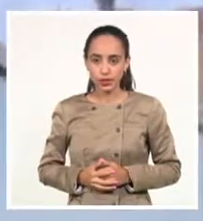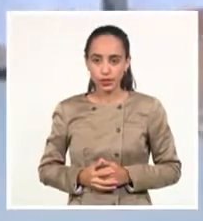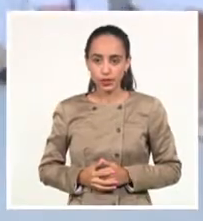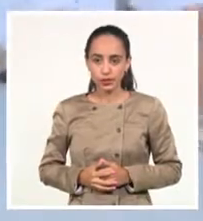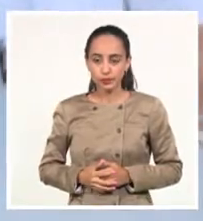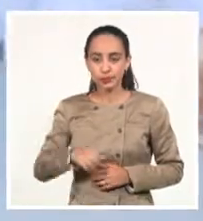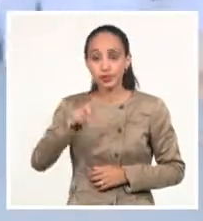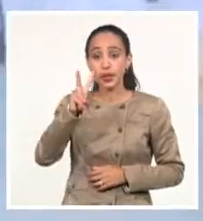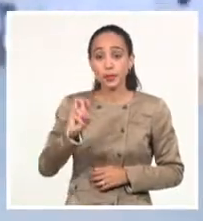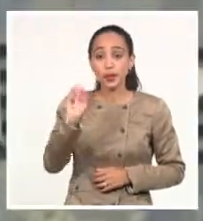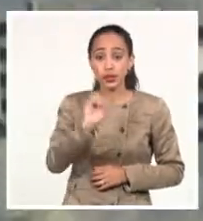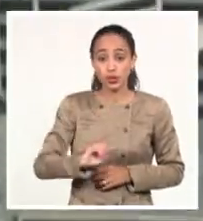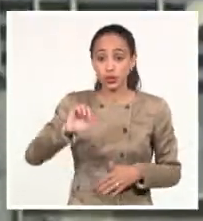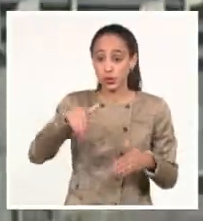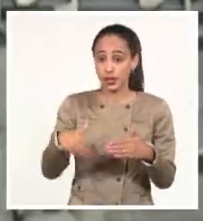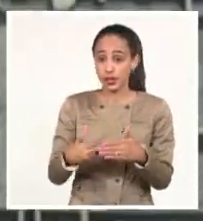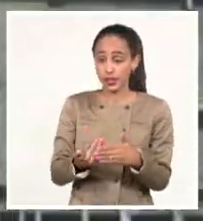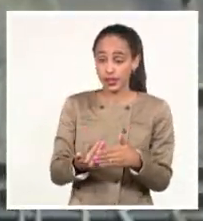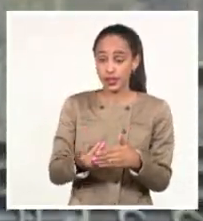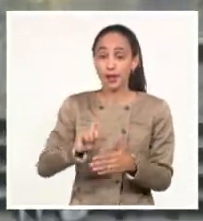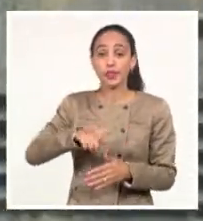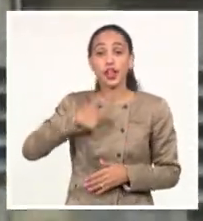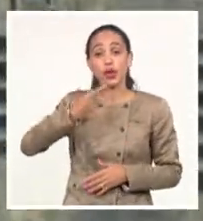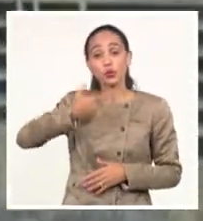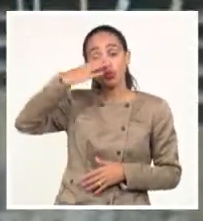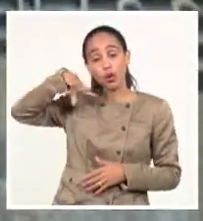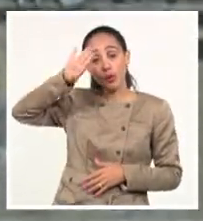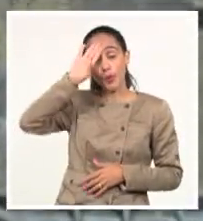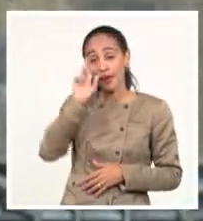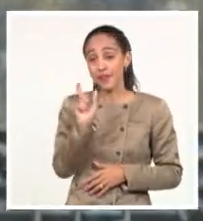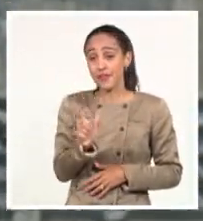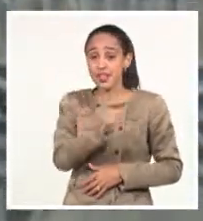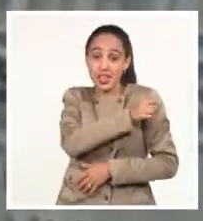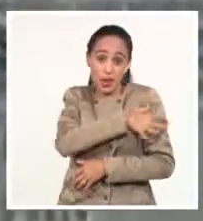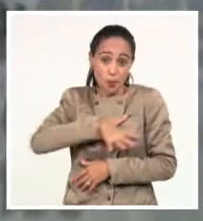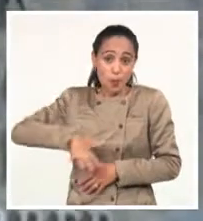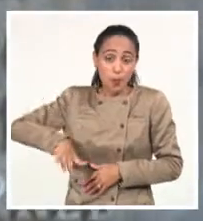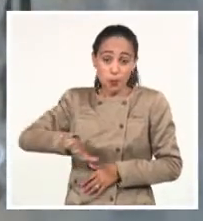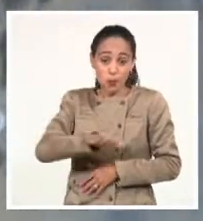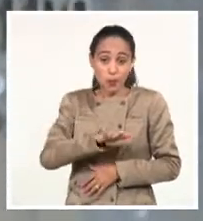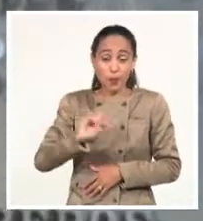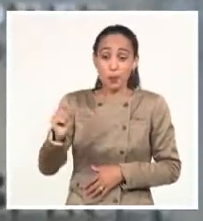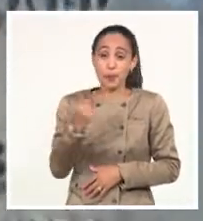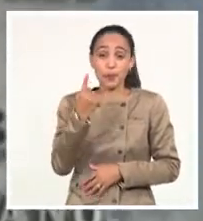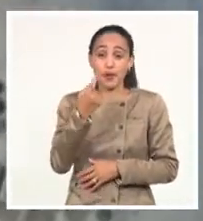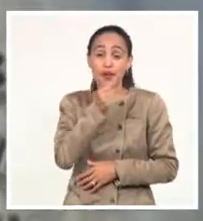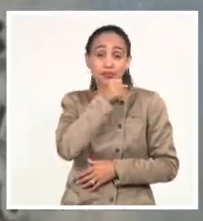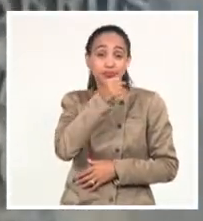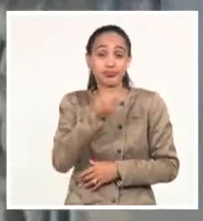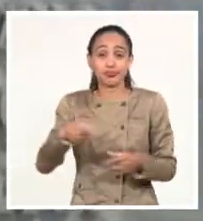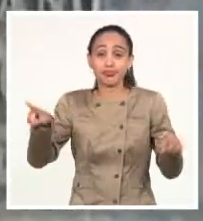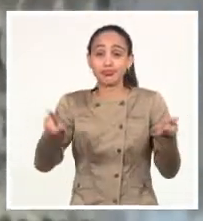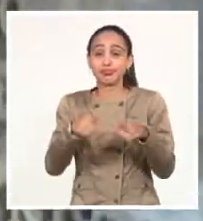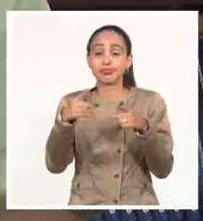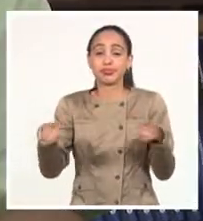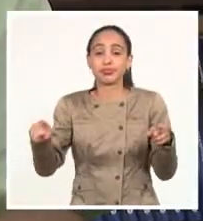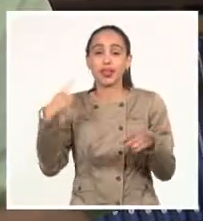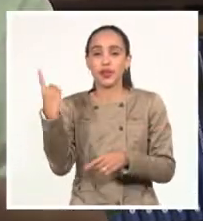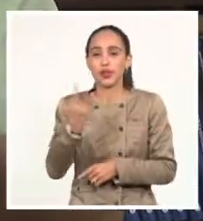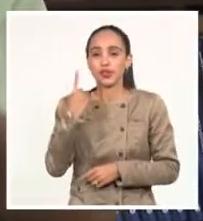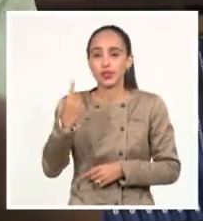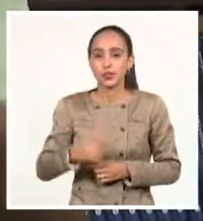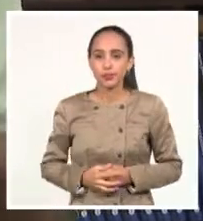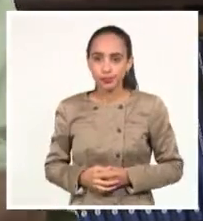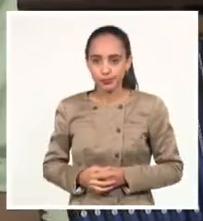octubre es el Día de la Cultura Cubana, fecha en la que el pueblo entonó por primera vez nuestro himno nacional. Es